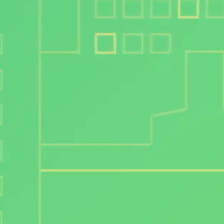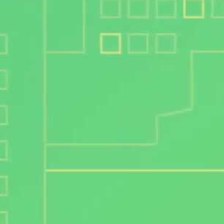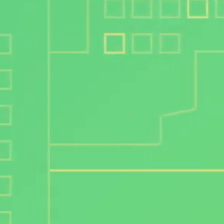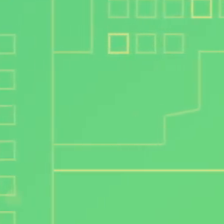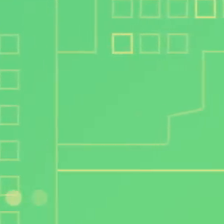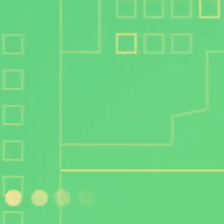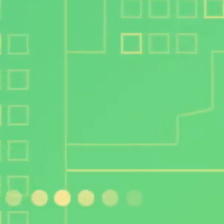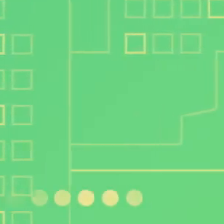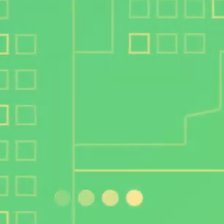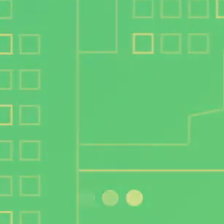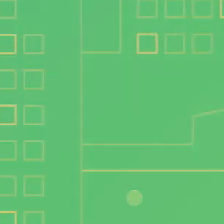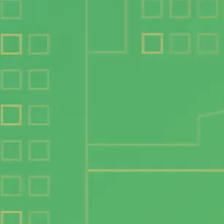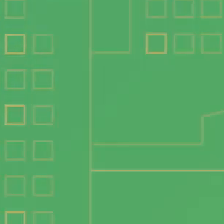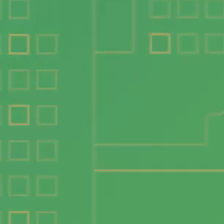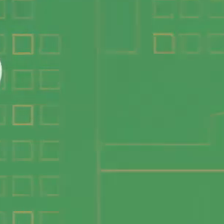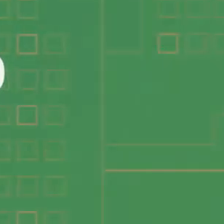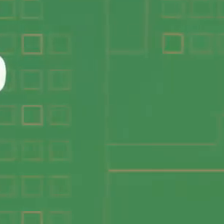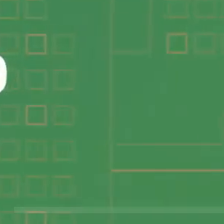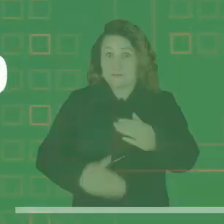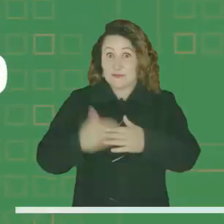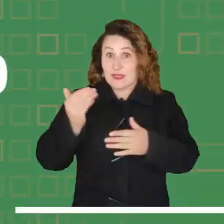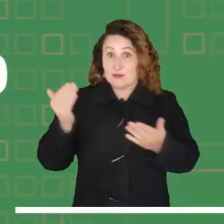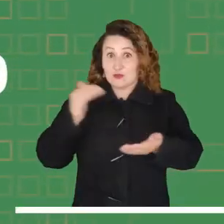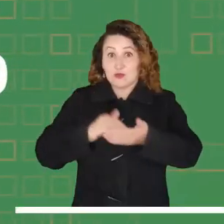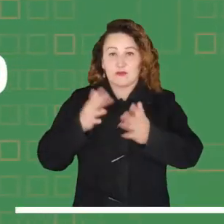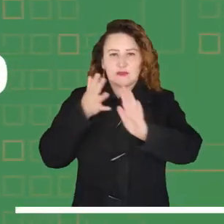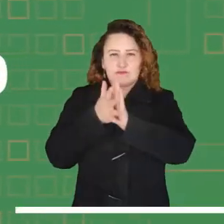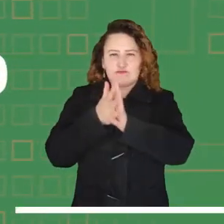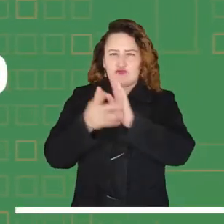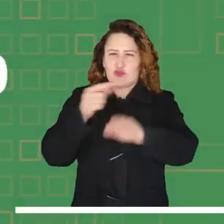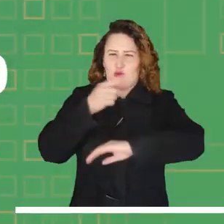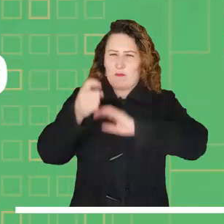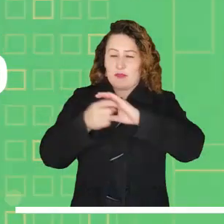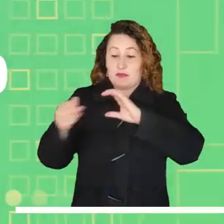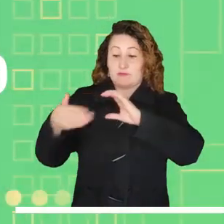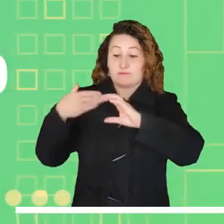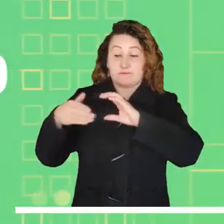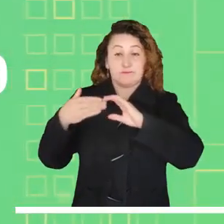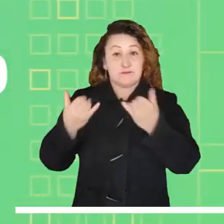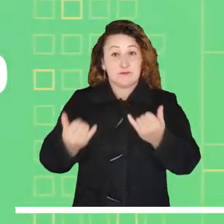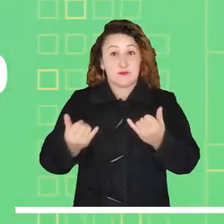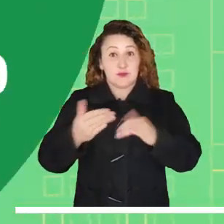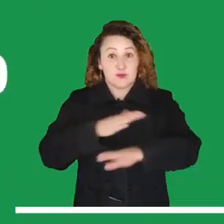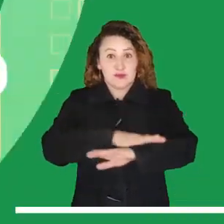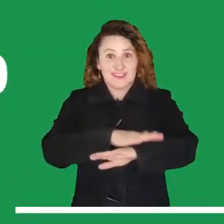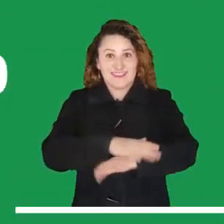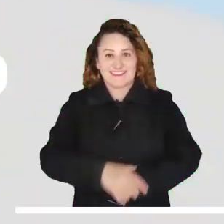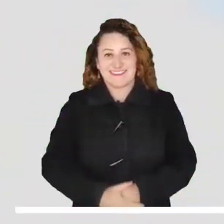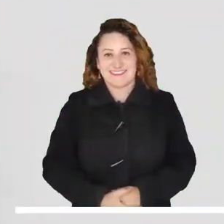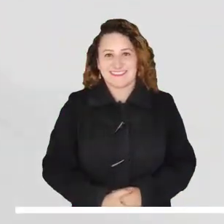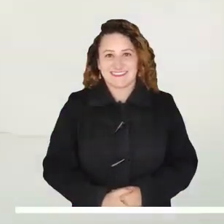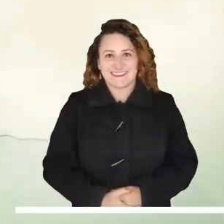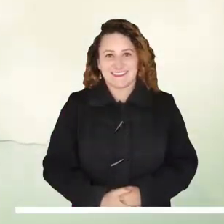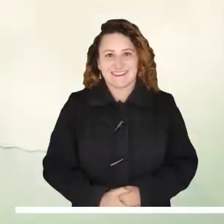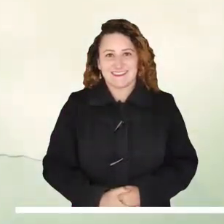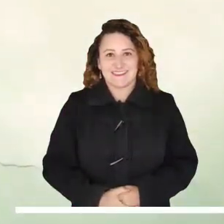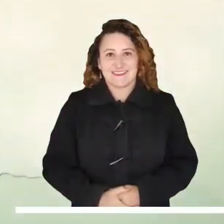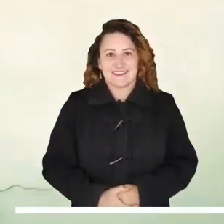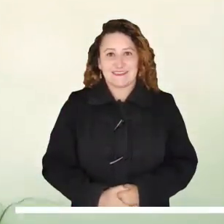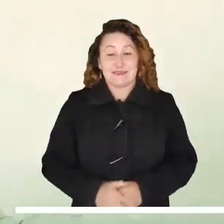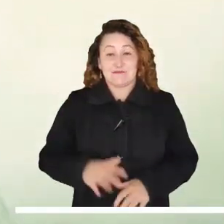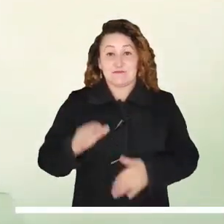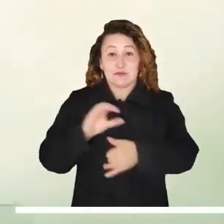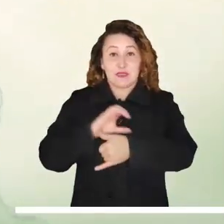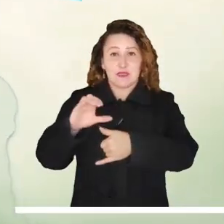Volvemos con ustedes para compartirles la información más relevante del pronóstico del tiempo. Aunque en gran parte del